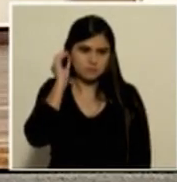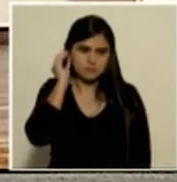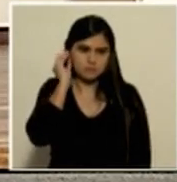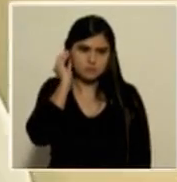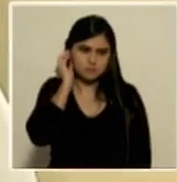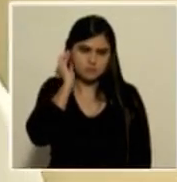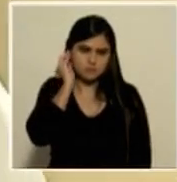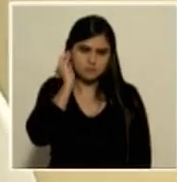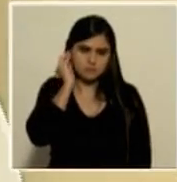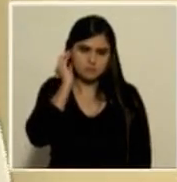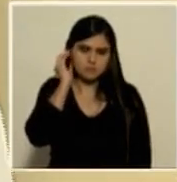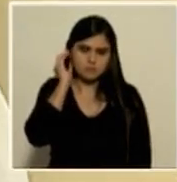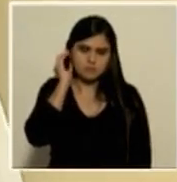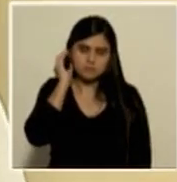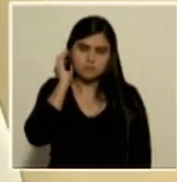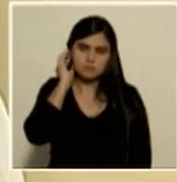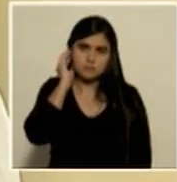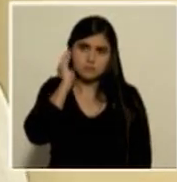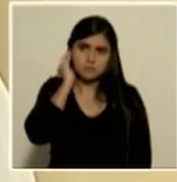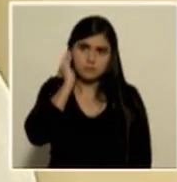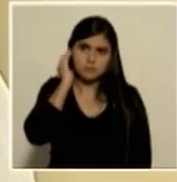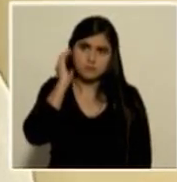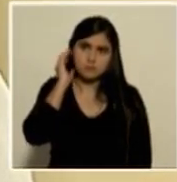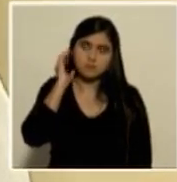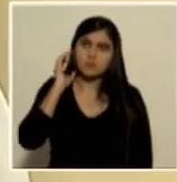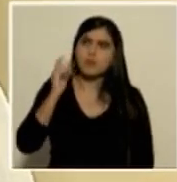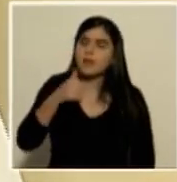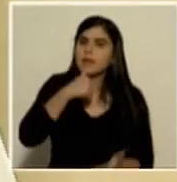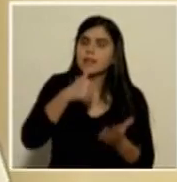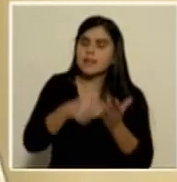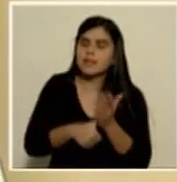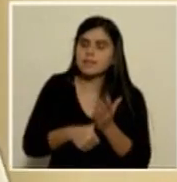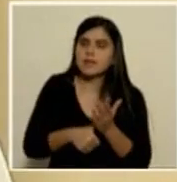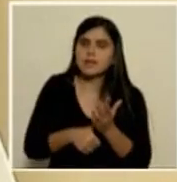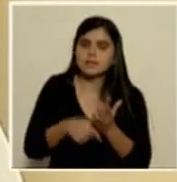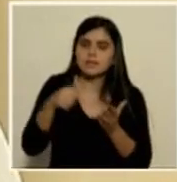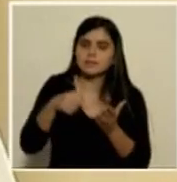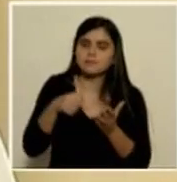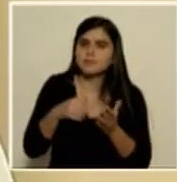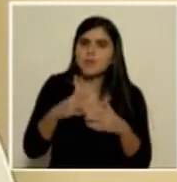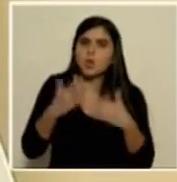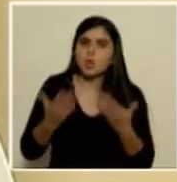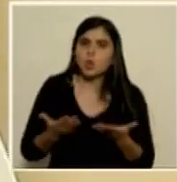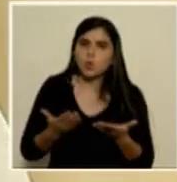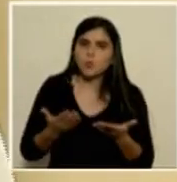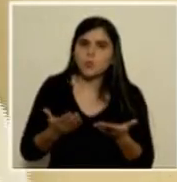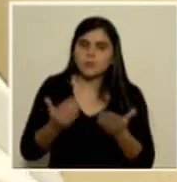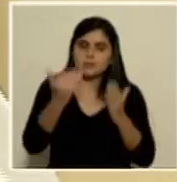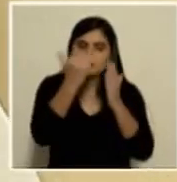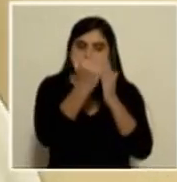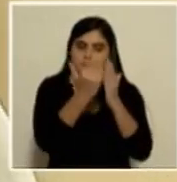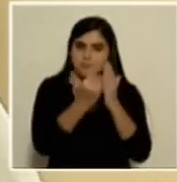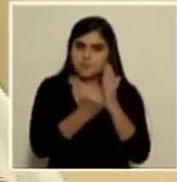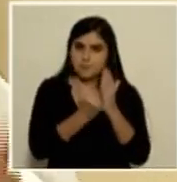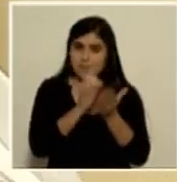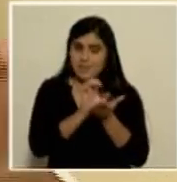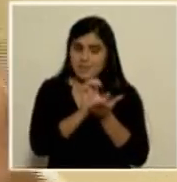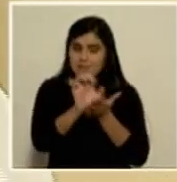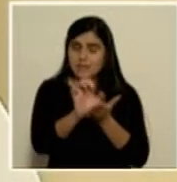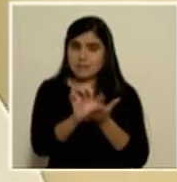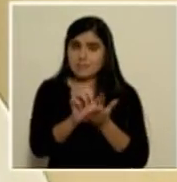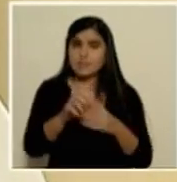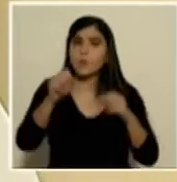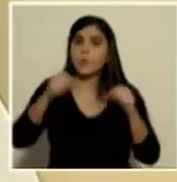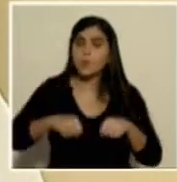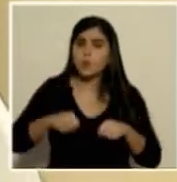recibiendo consultas en relación con cómo interpretar lo de la carta. Las actividades que tienen excepciones pueden circular con la carta que